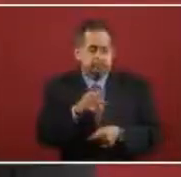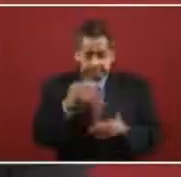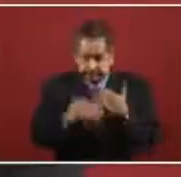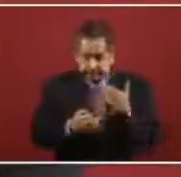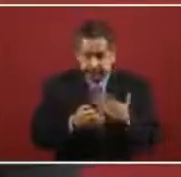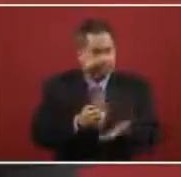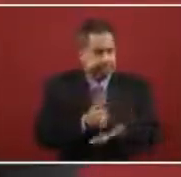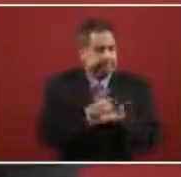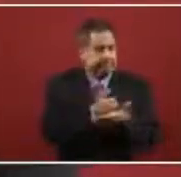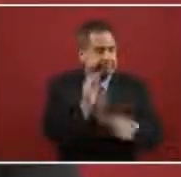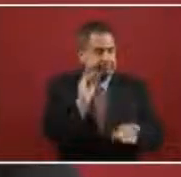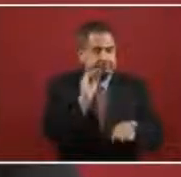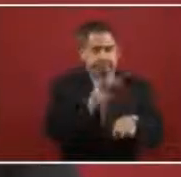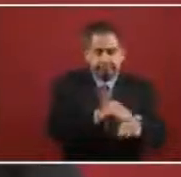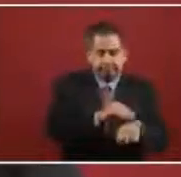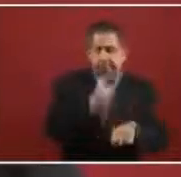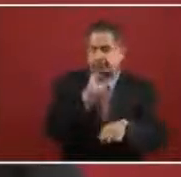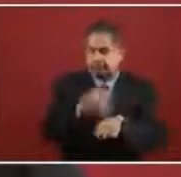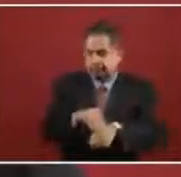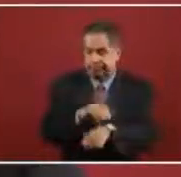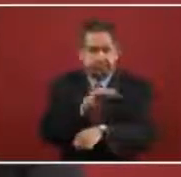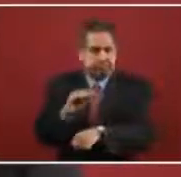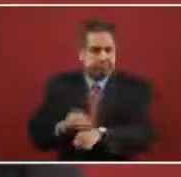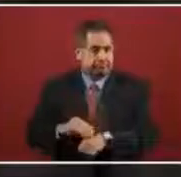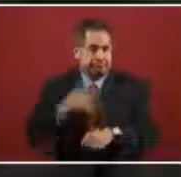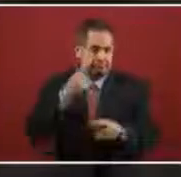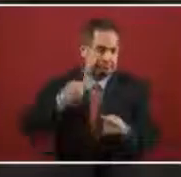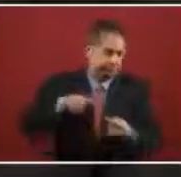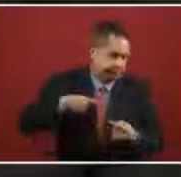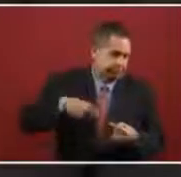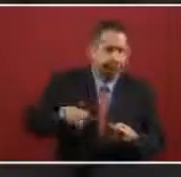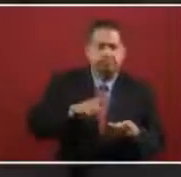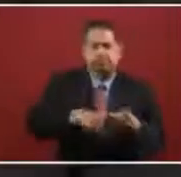para consumidores y para la empresa,